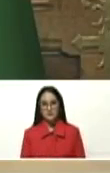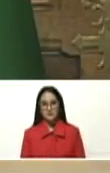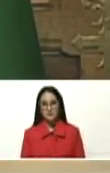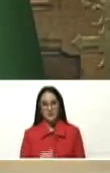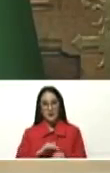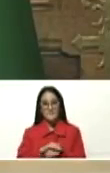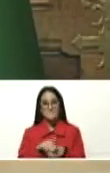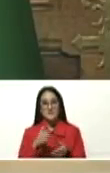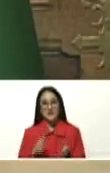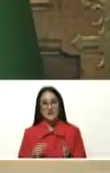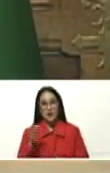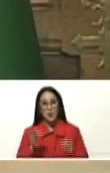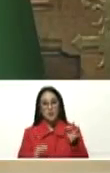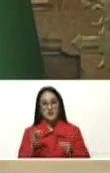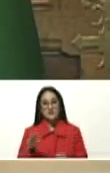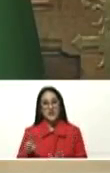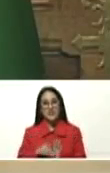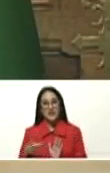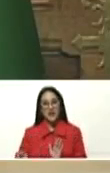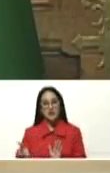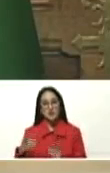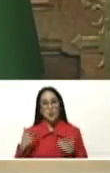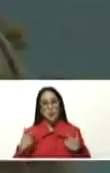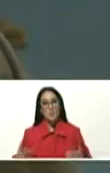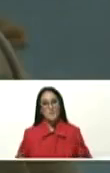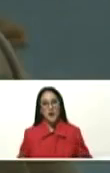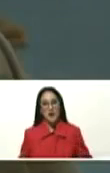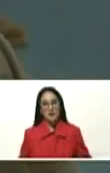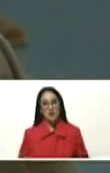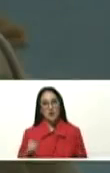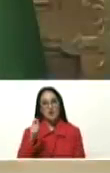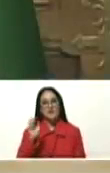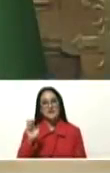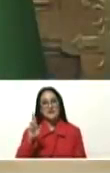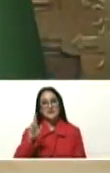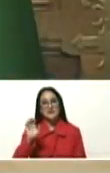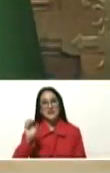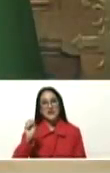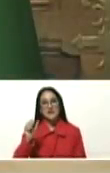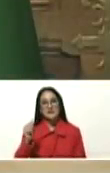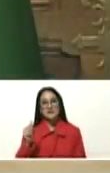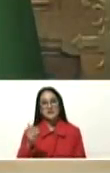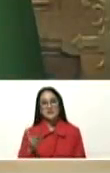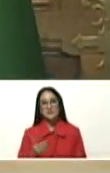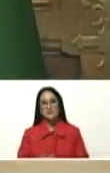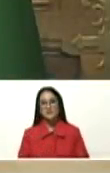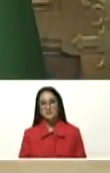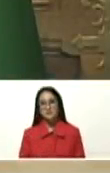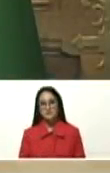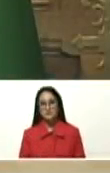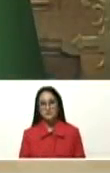Ministra de Justicia y Derechos Humanos, Teresa Alessandrina da Silva, bienvenida.